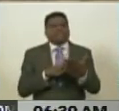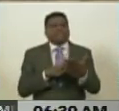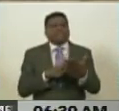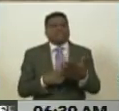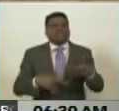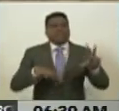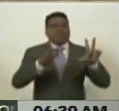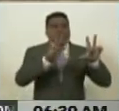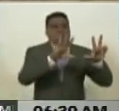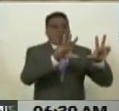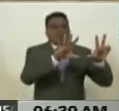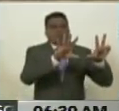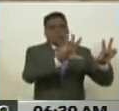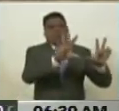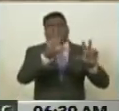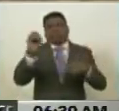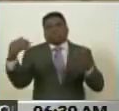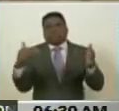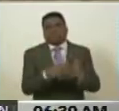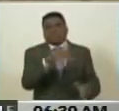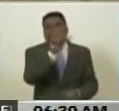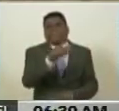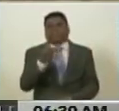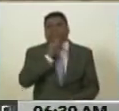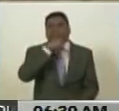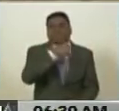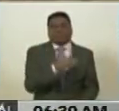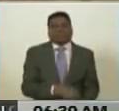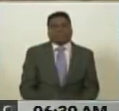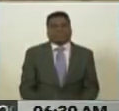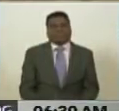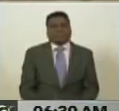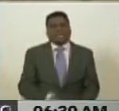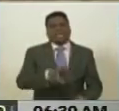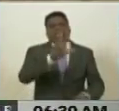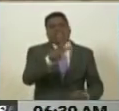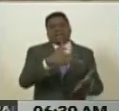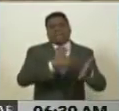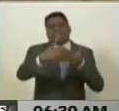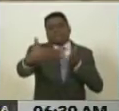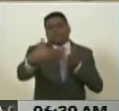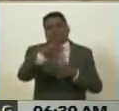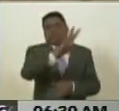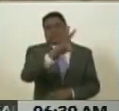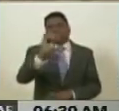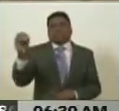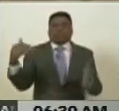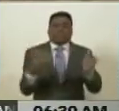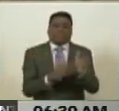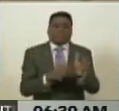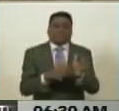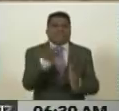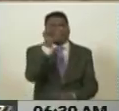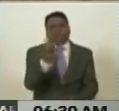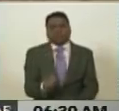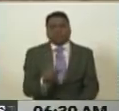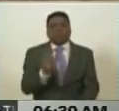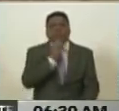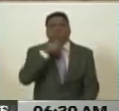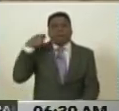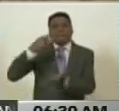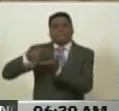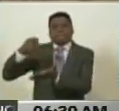80,000 pensionados y pensionadas nuevos, con lo cual estamos pasando la cifra de 3,200,000 3,200,000 personas que van a